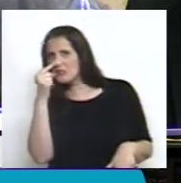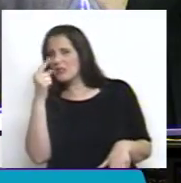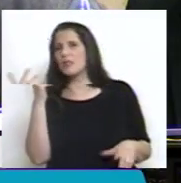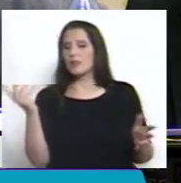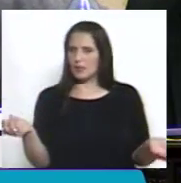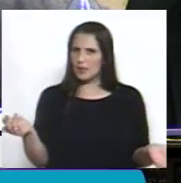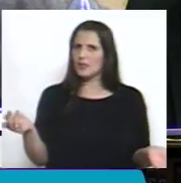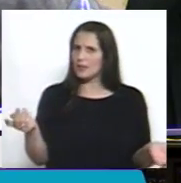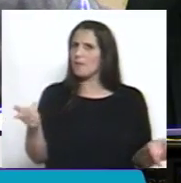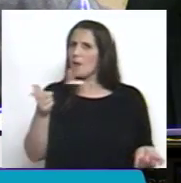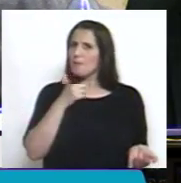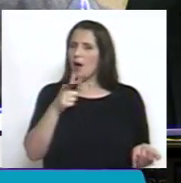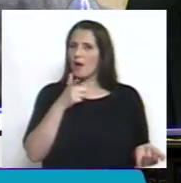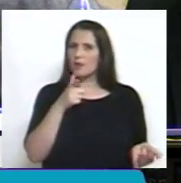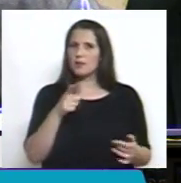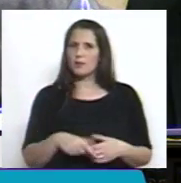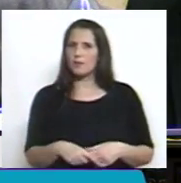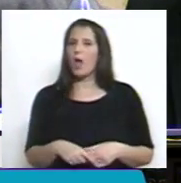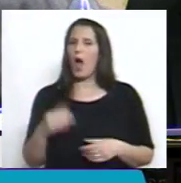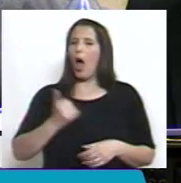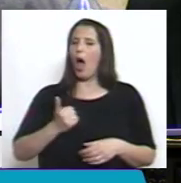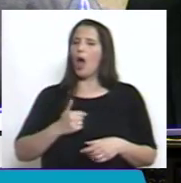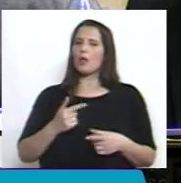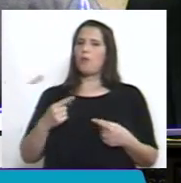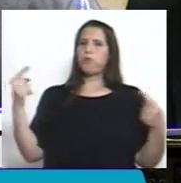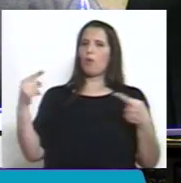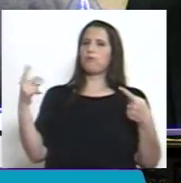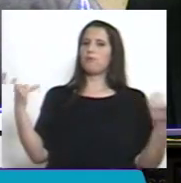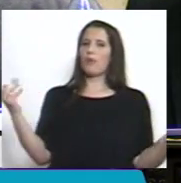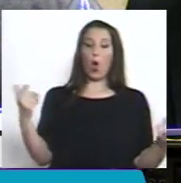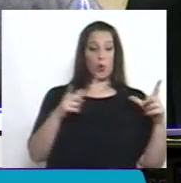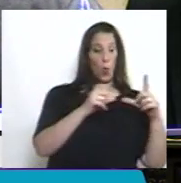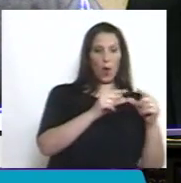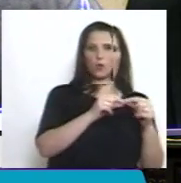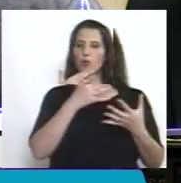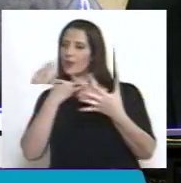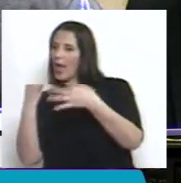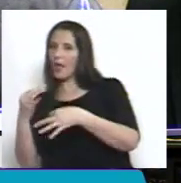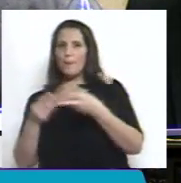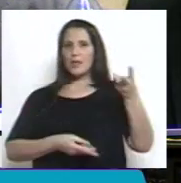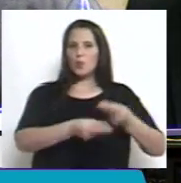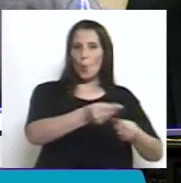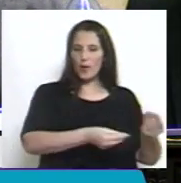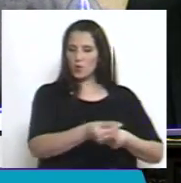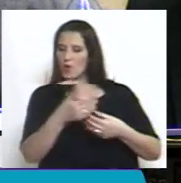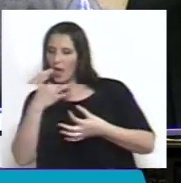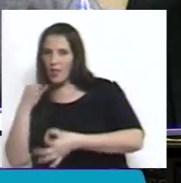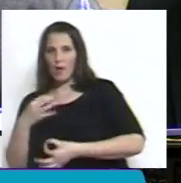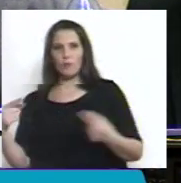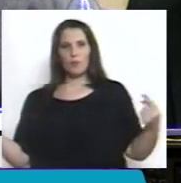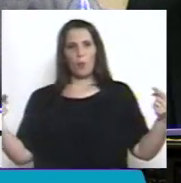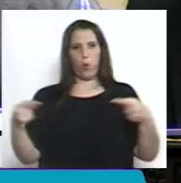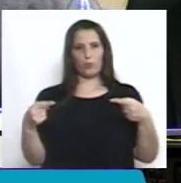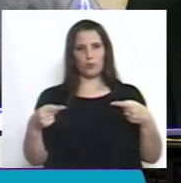me parece que hay una desconexión absoluta entre estos números y la realidad. Esto es una constante de